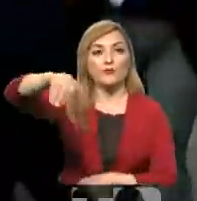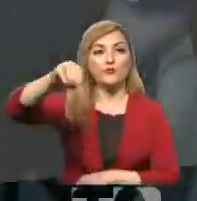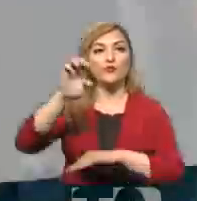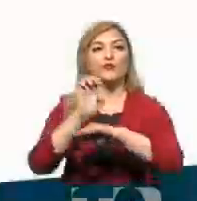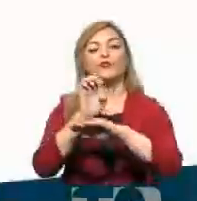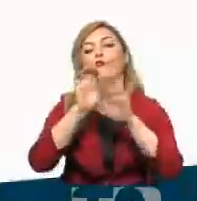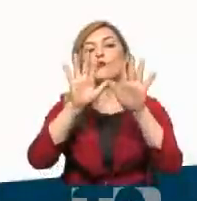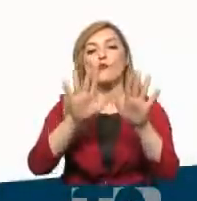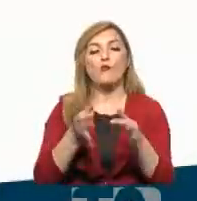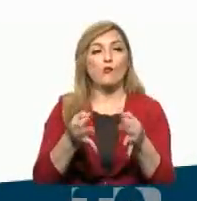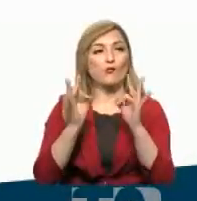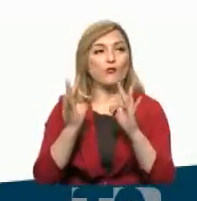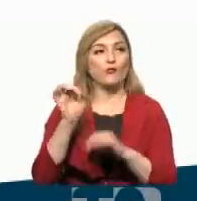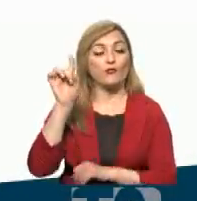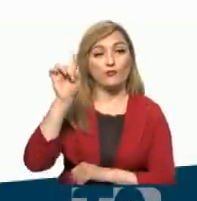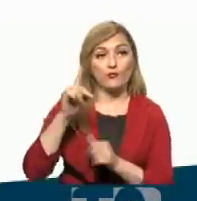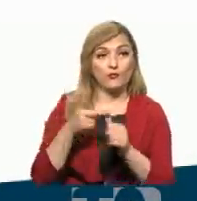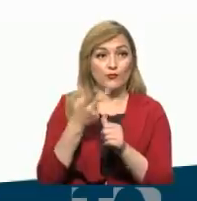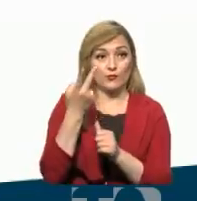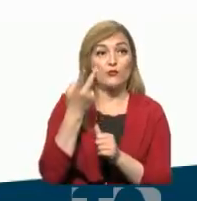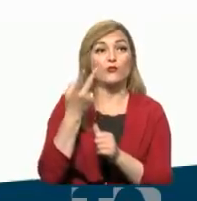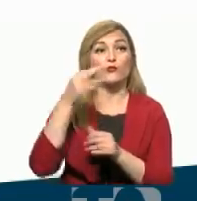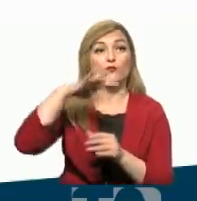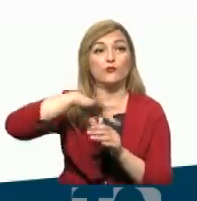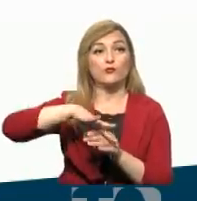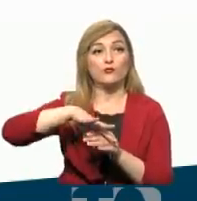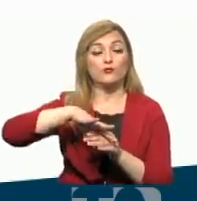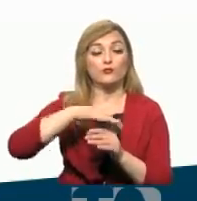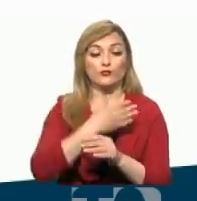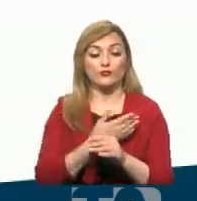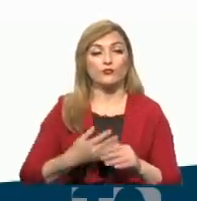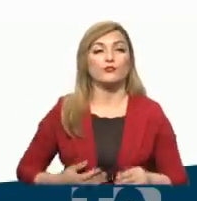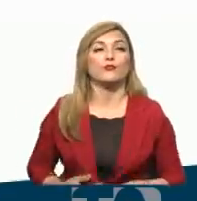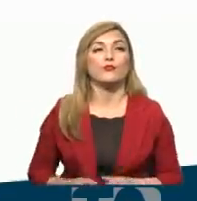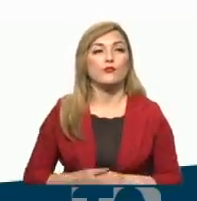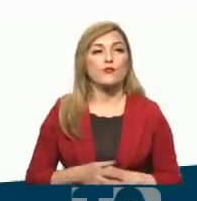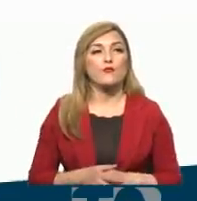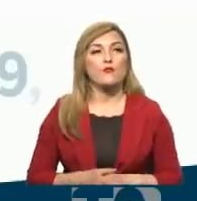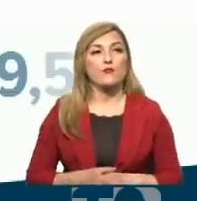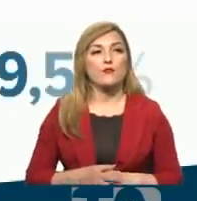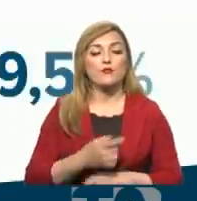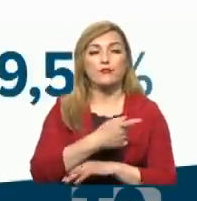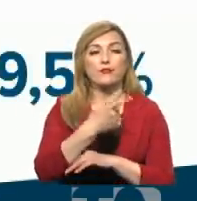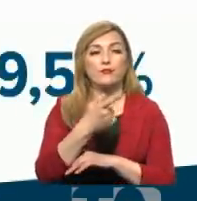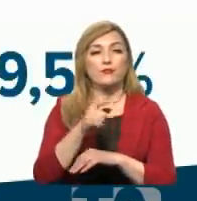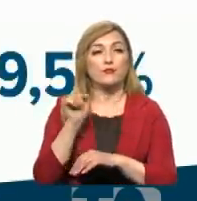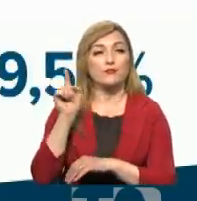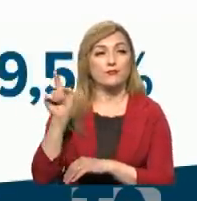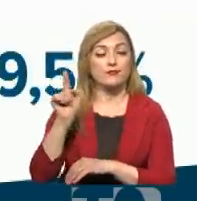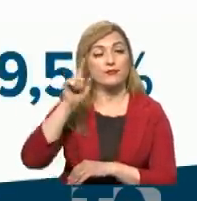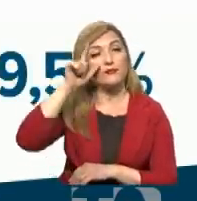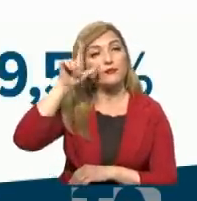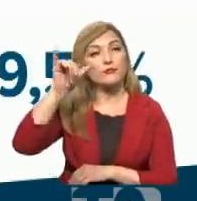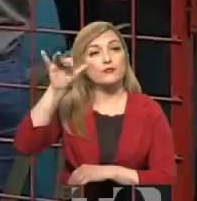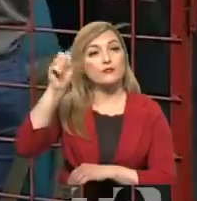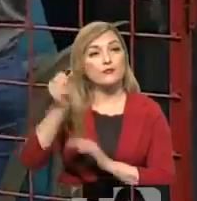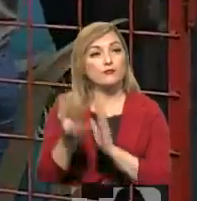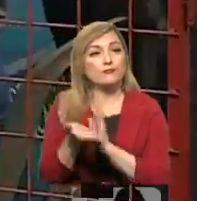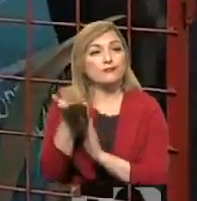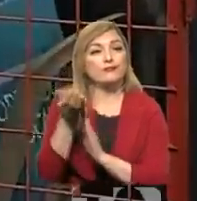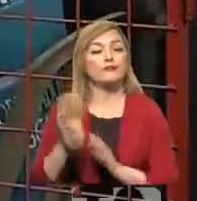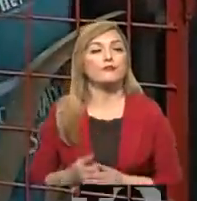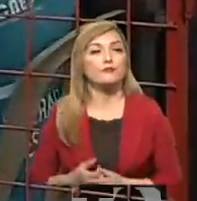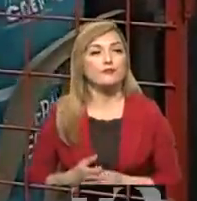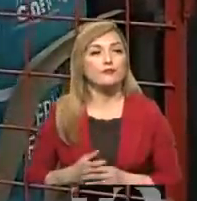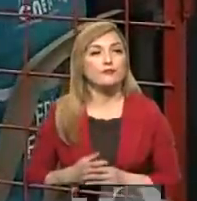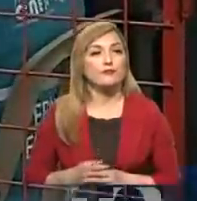10 de febrero con Yacu Pérez en segundo lugar en las elecciones presidenciales y terminaron el día con Guillermo Lasso ocupando ese lugar. El revés